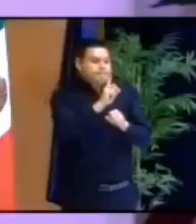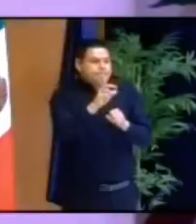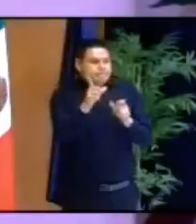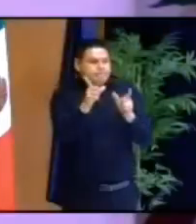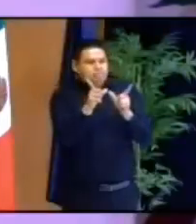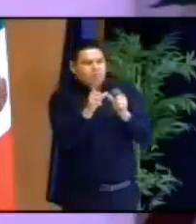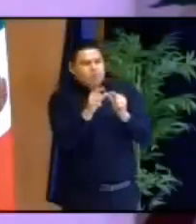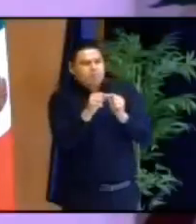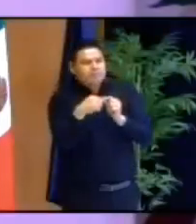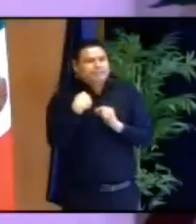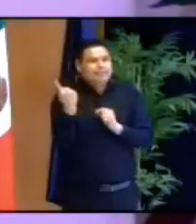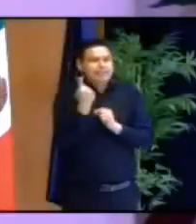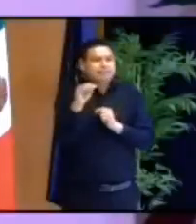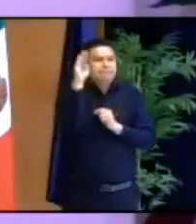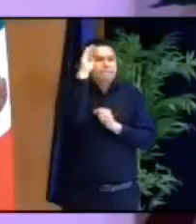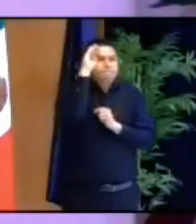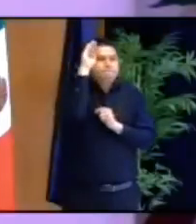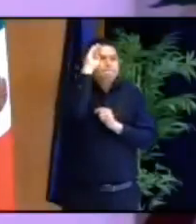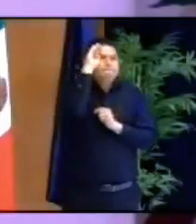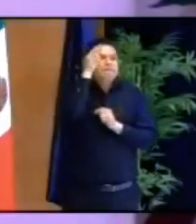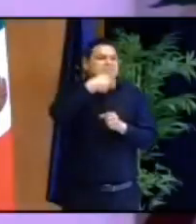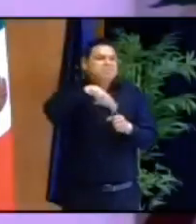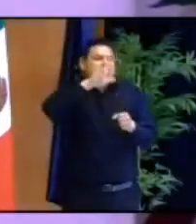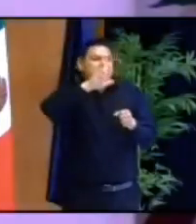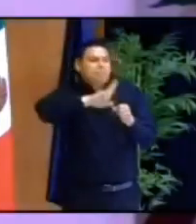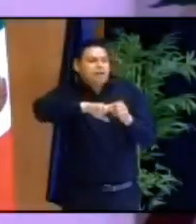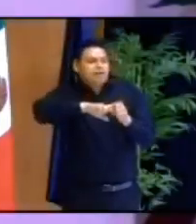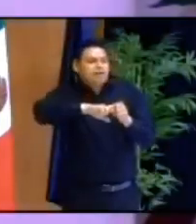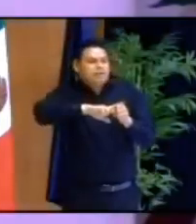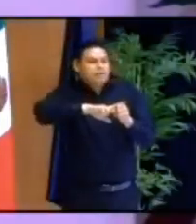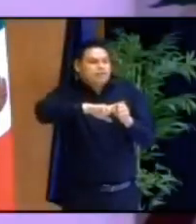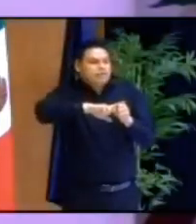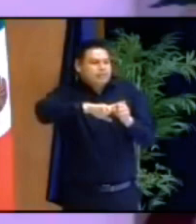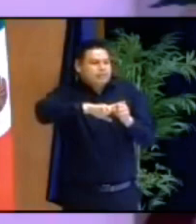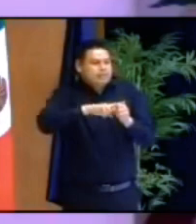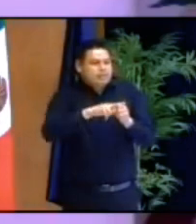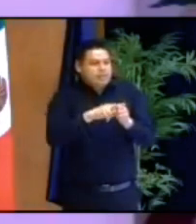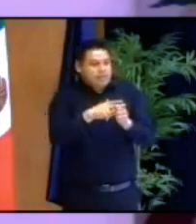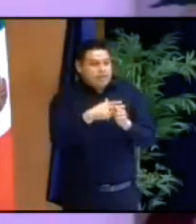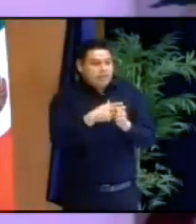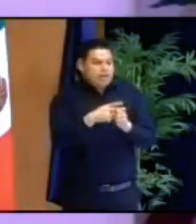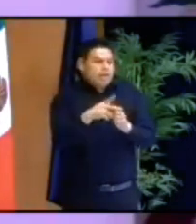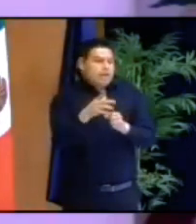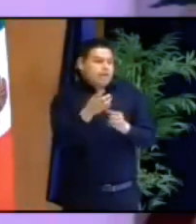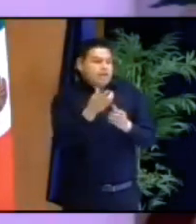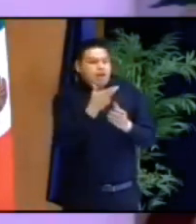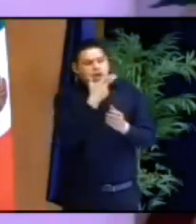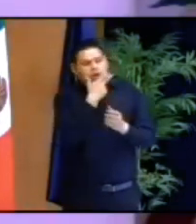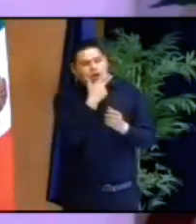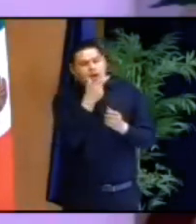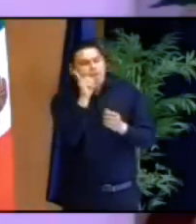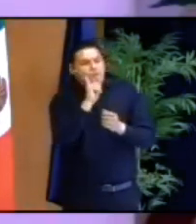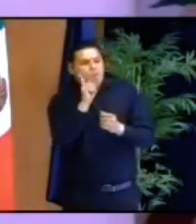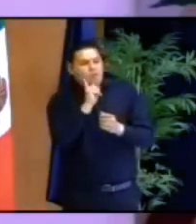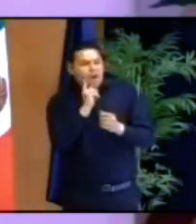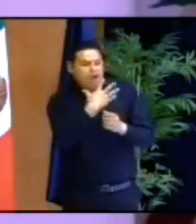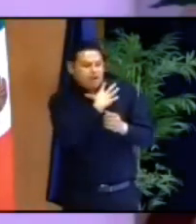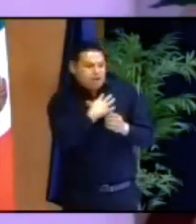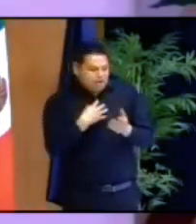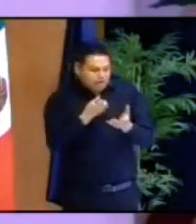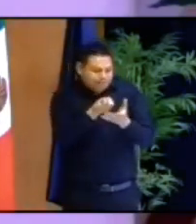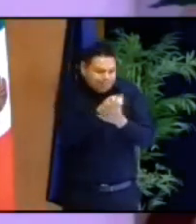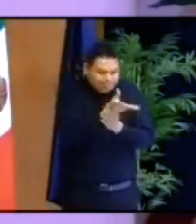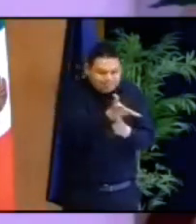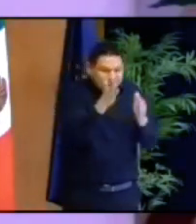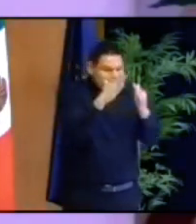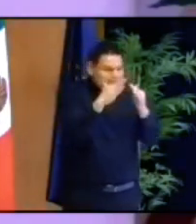normalmente, ¿qué se piensa? Pues que hay que sacar a la mujer, a los hijos y llevarlos a un refugio. ¿No es así?